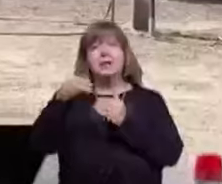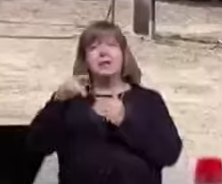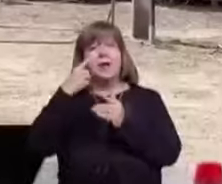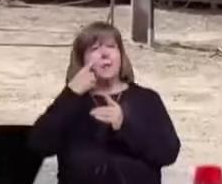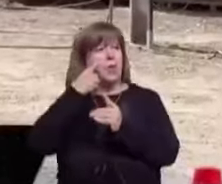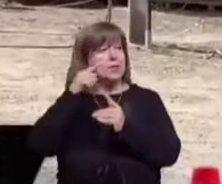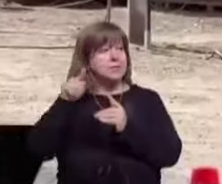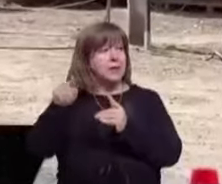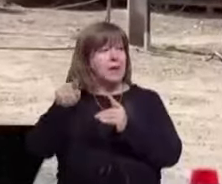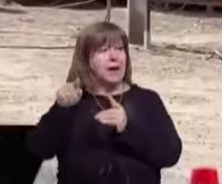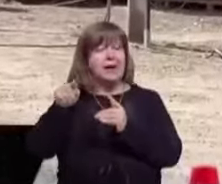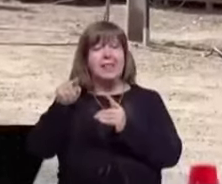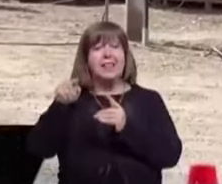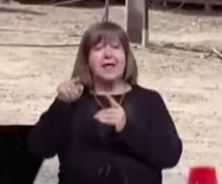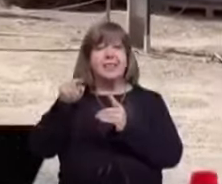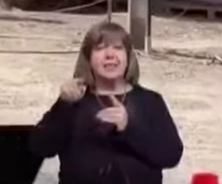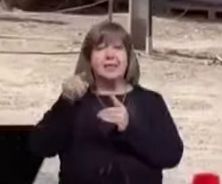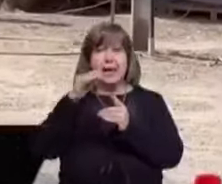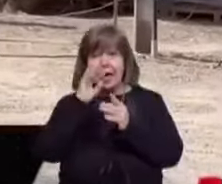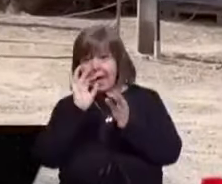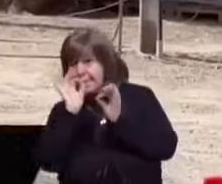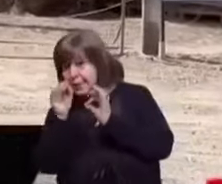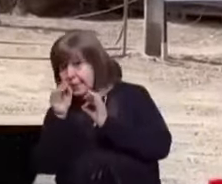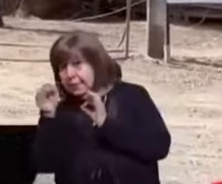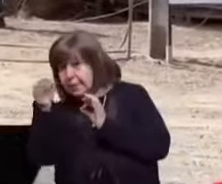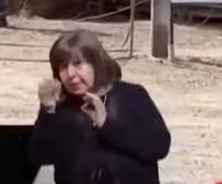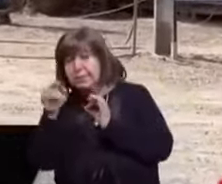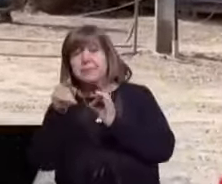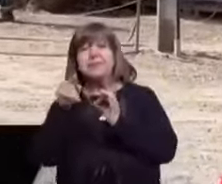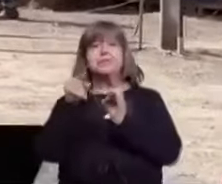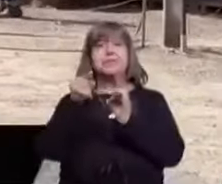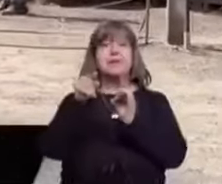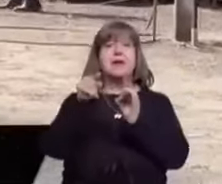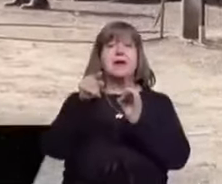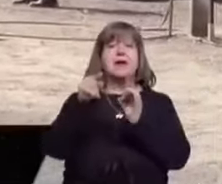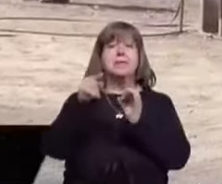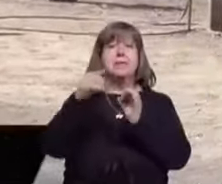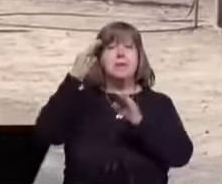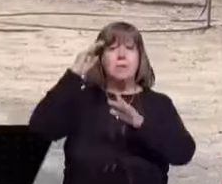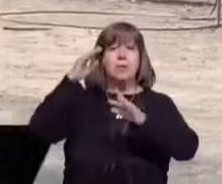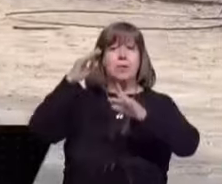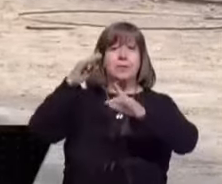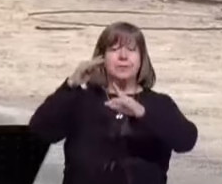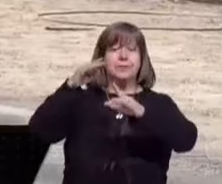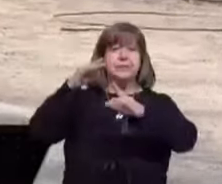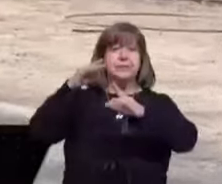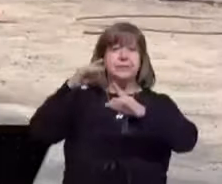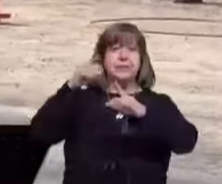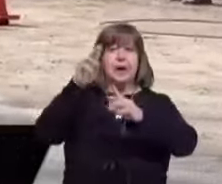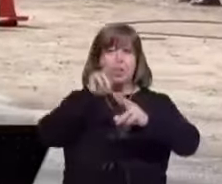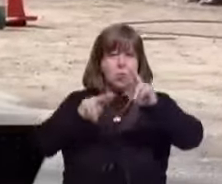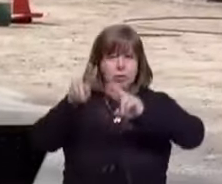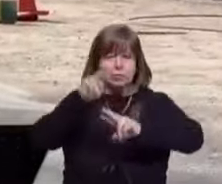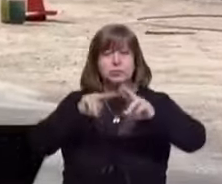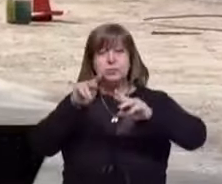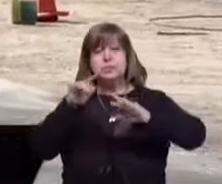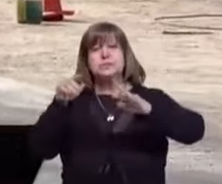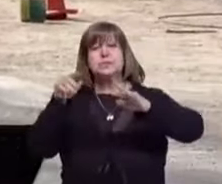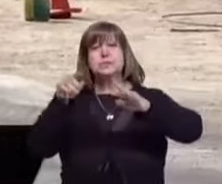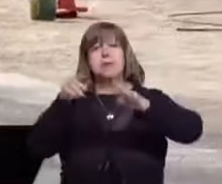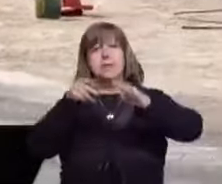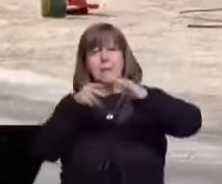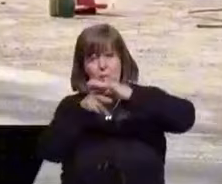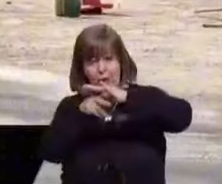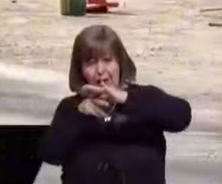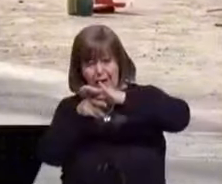sale justamente allí al ingreso del el escuadrón de la parte de la vial de